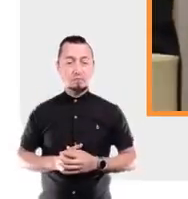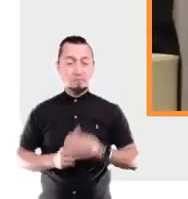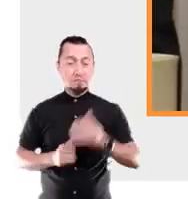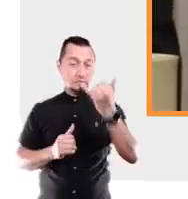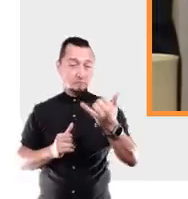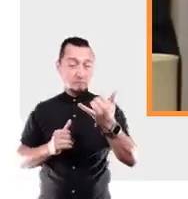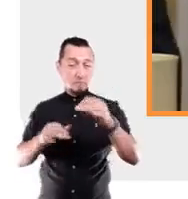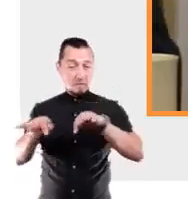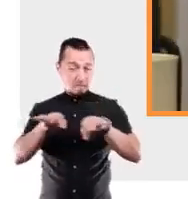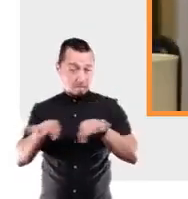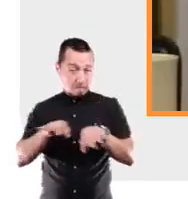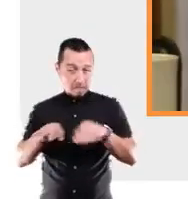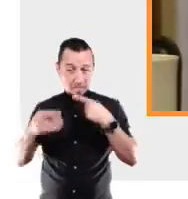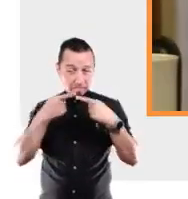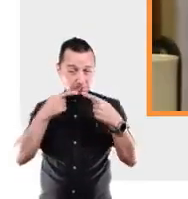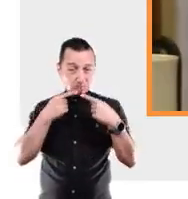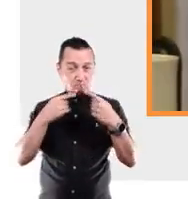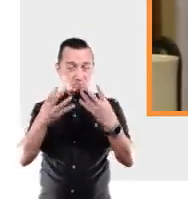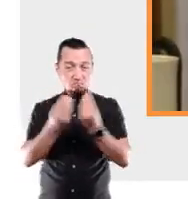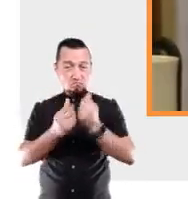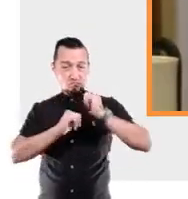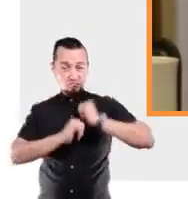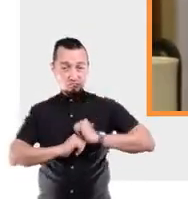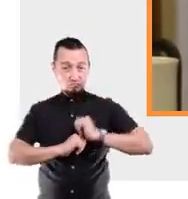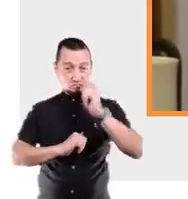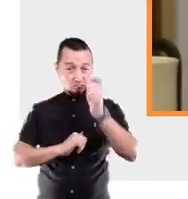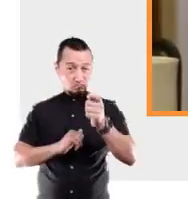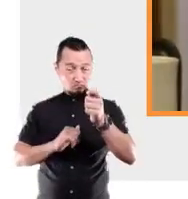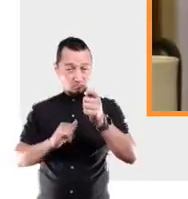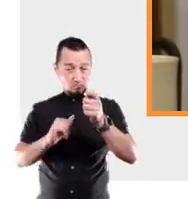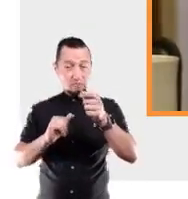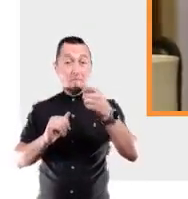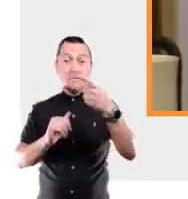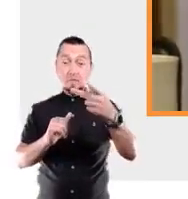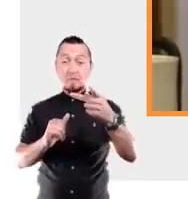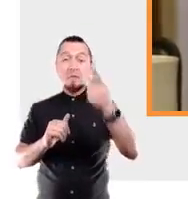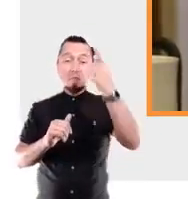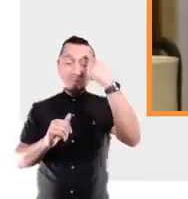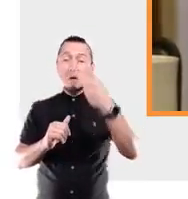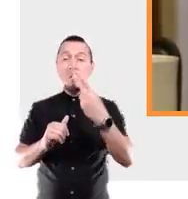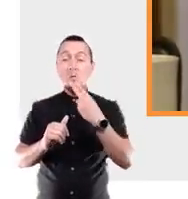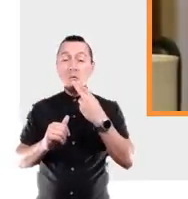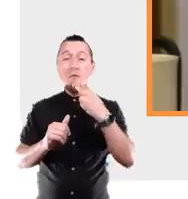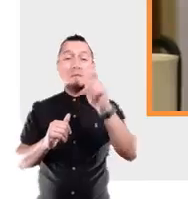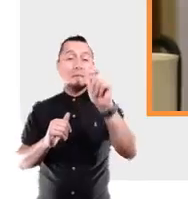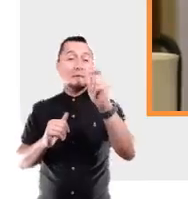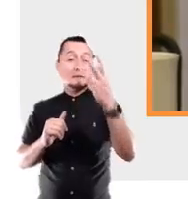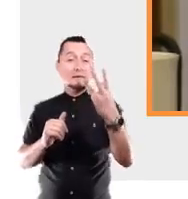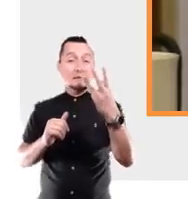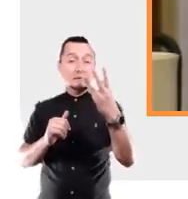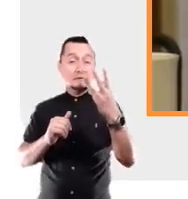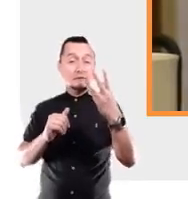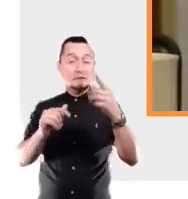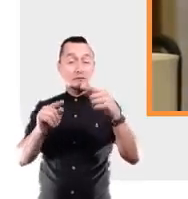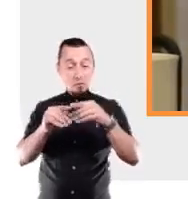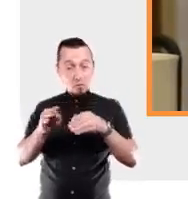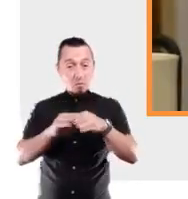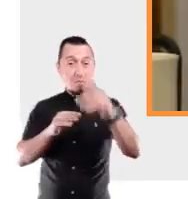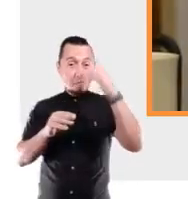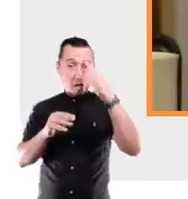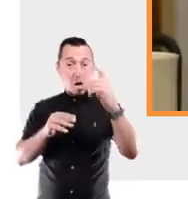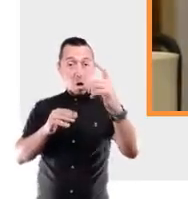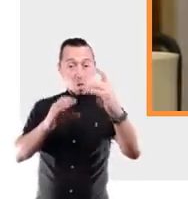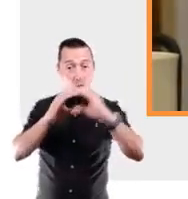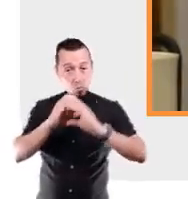trabajos para conformar las vías, se tienen que solucionar 23 cruces hidráulicos,